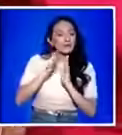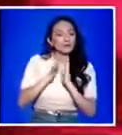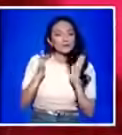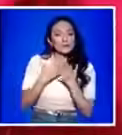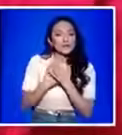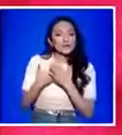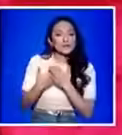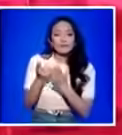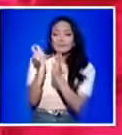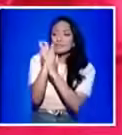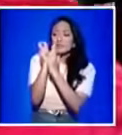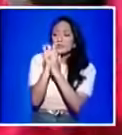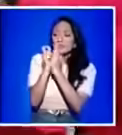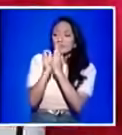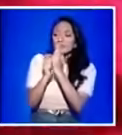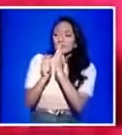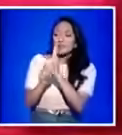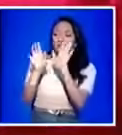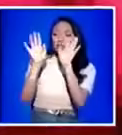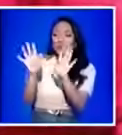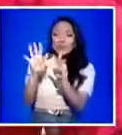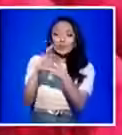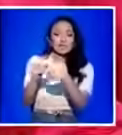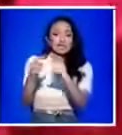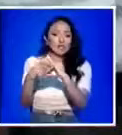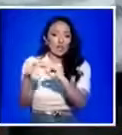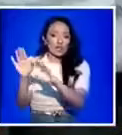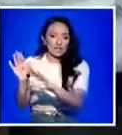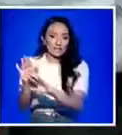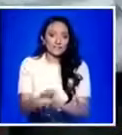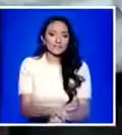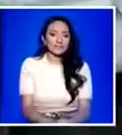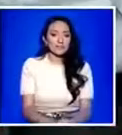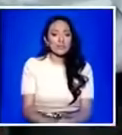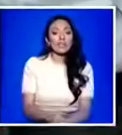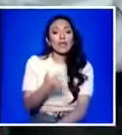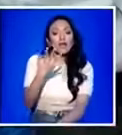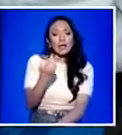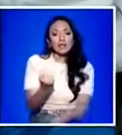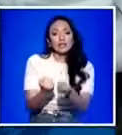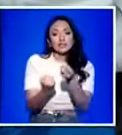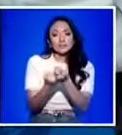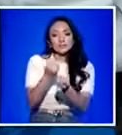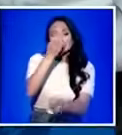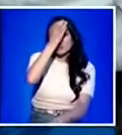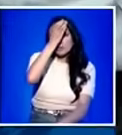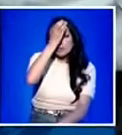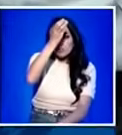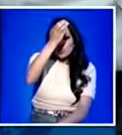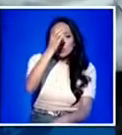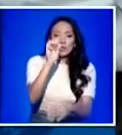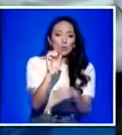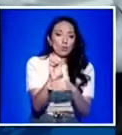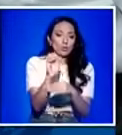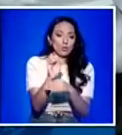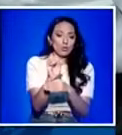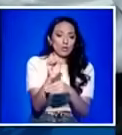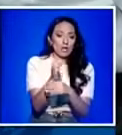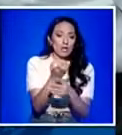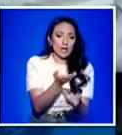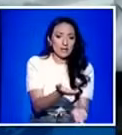más páginas de su propia historia. Estamos contribuyendo con la cultura ecuatoriana, con el